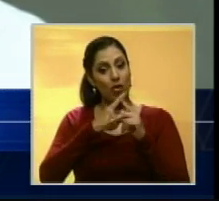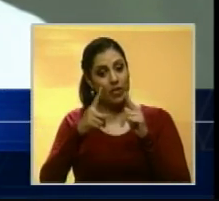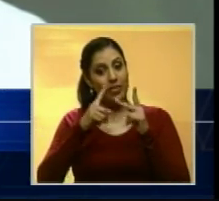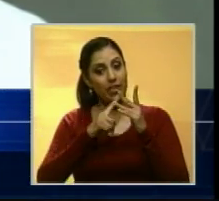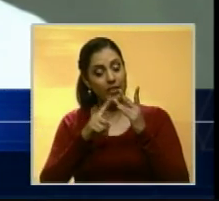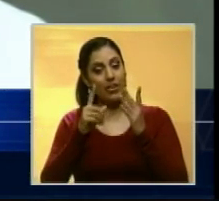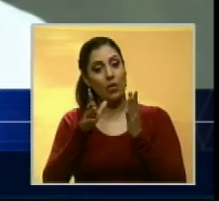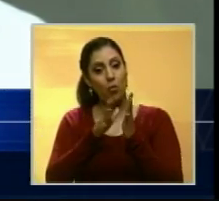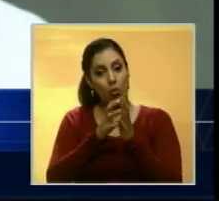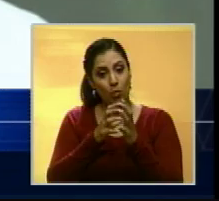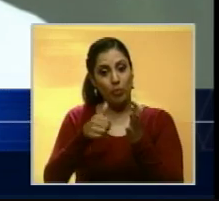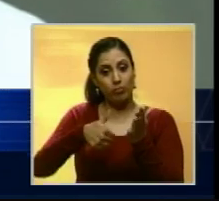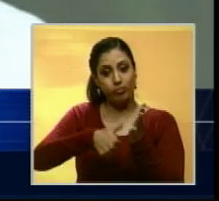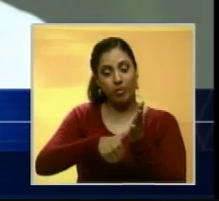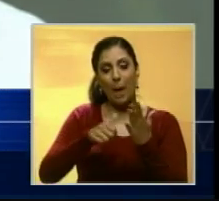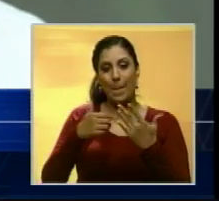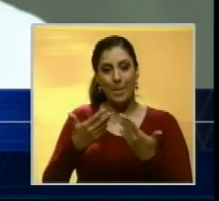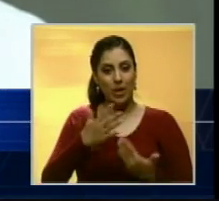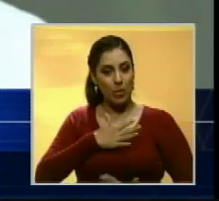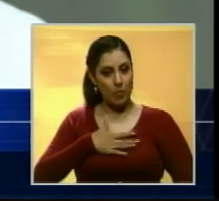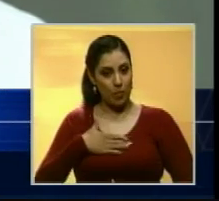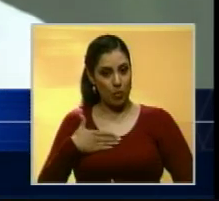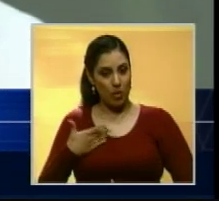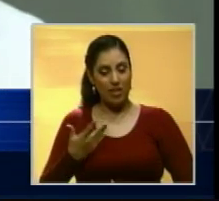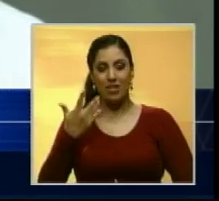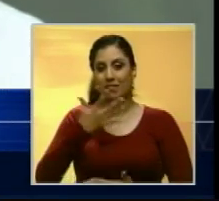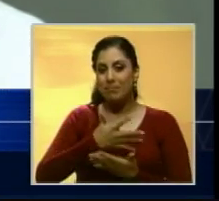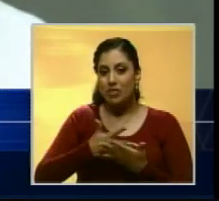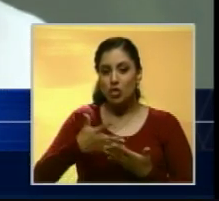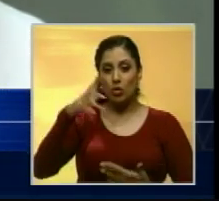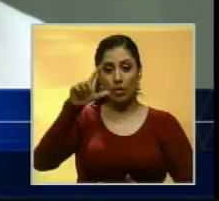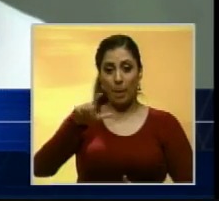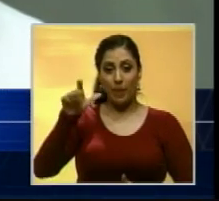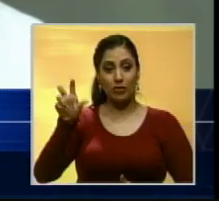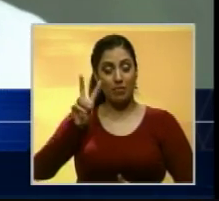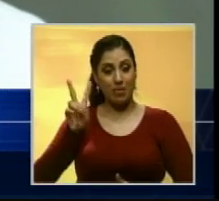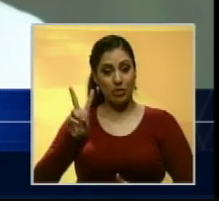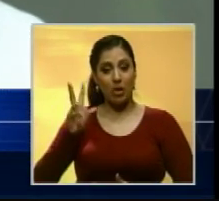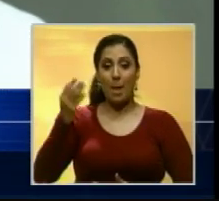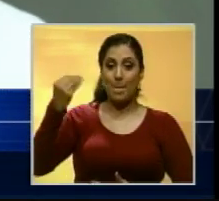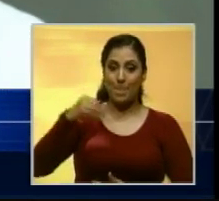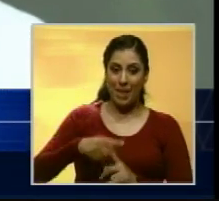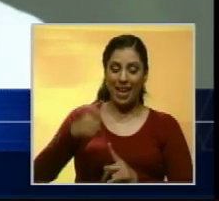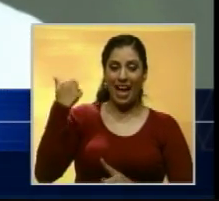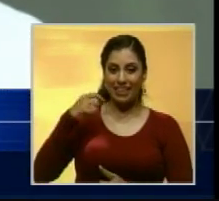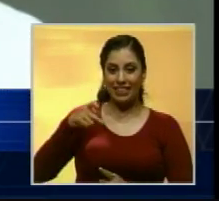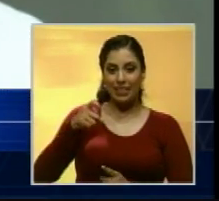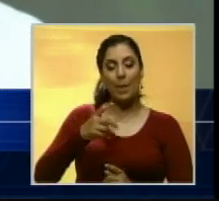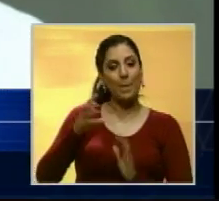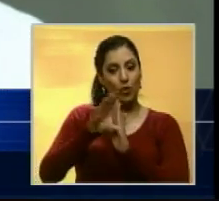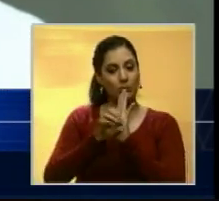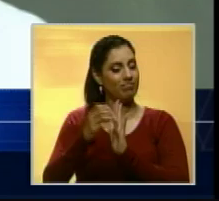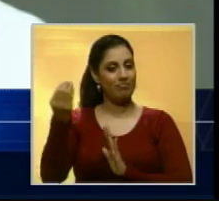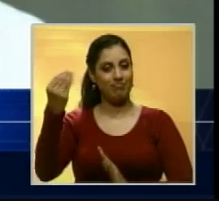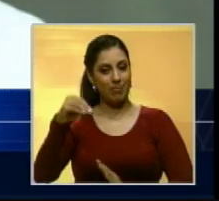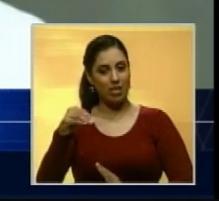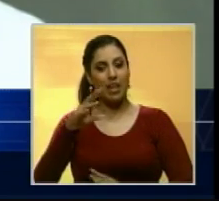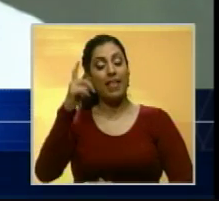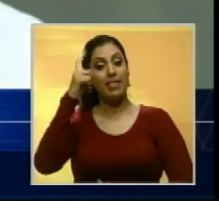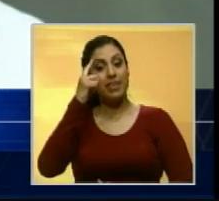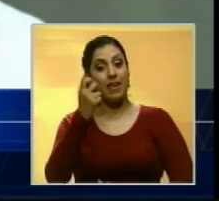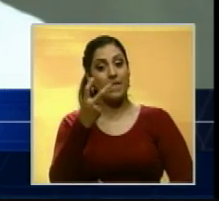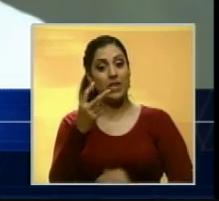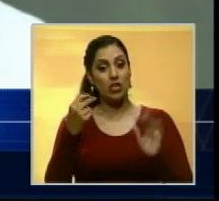distintas máquinas captahuellas para hacer posible que millones de venezolanos, muchos más que lo que se requiere constitucionalmente, el